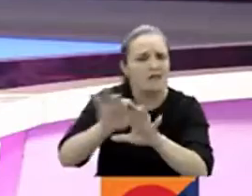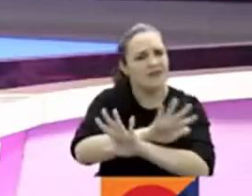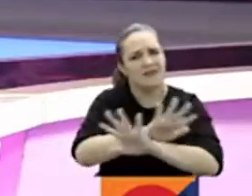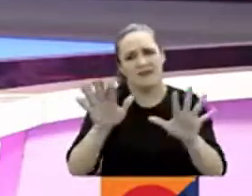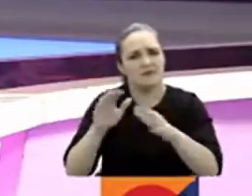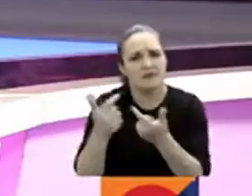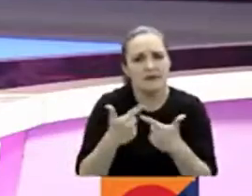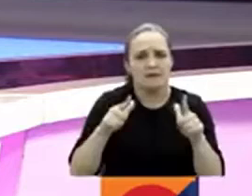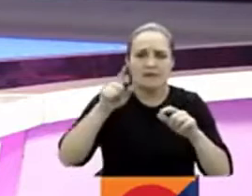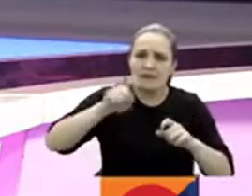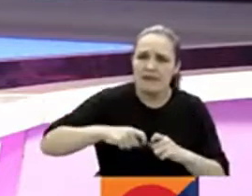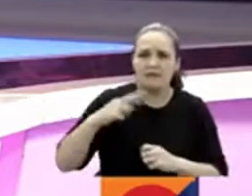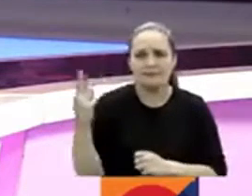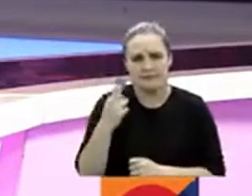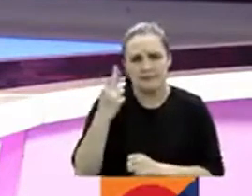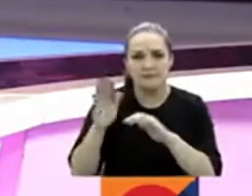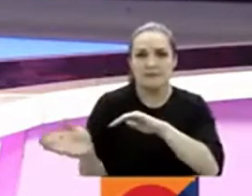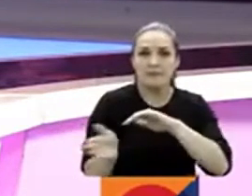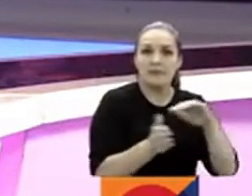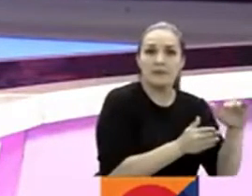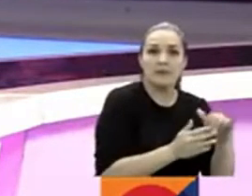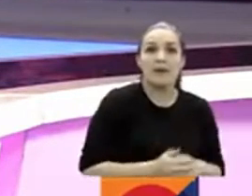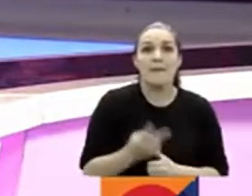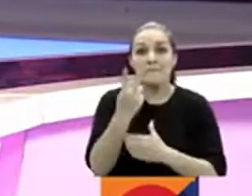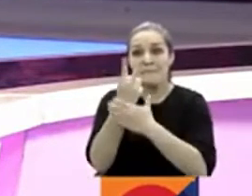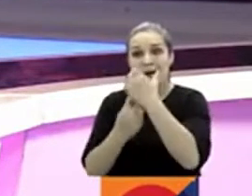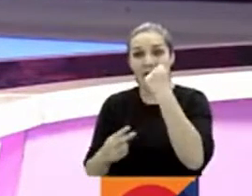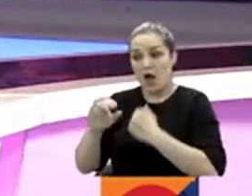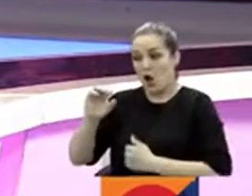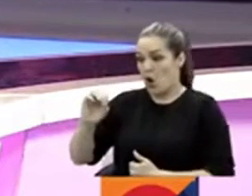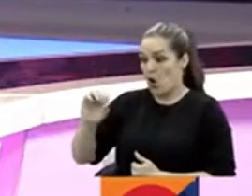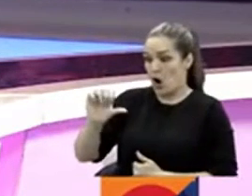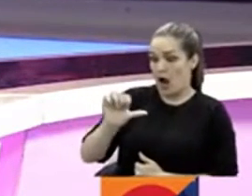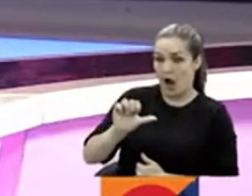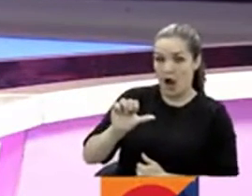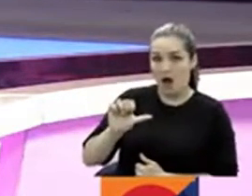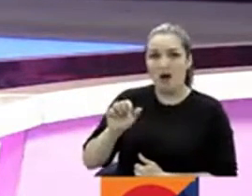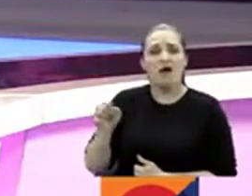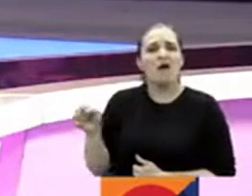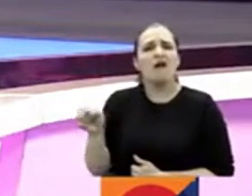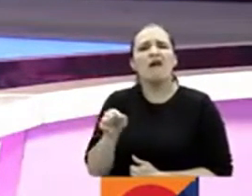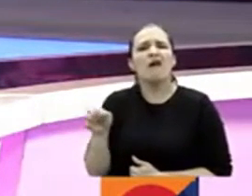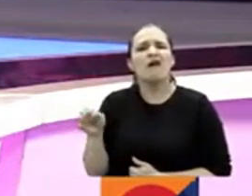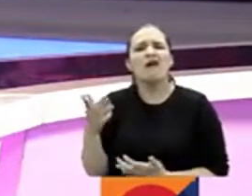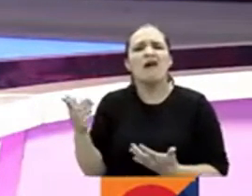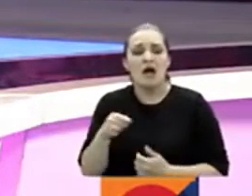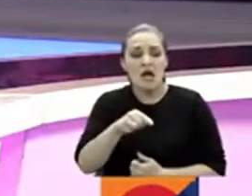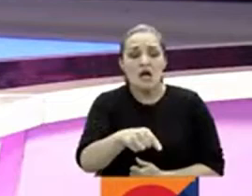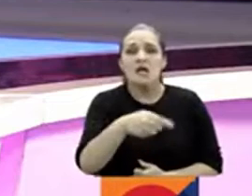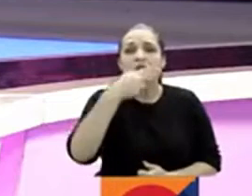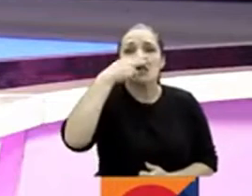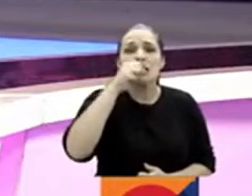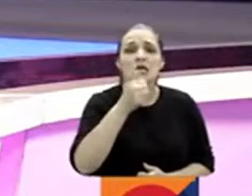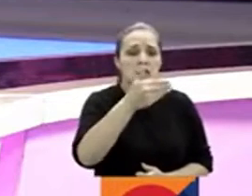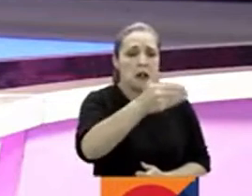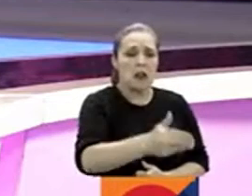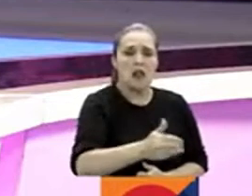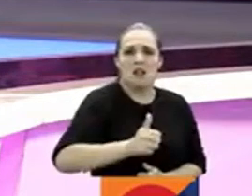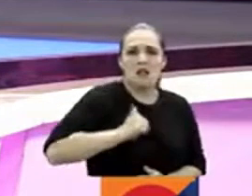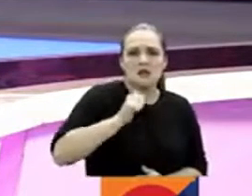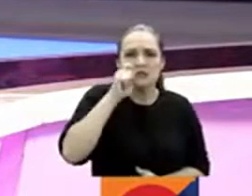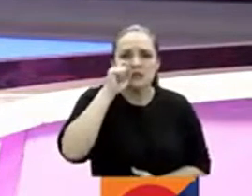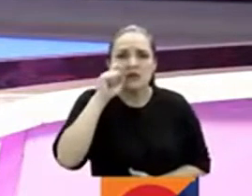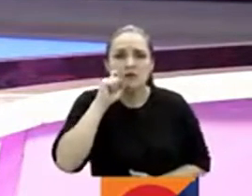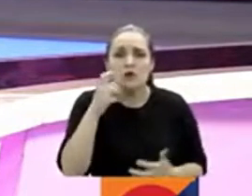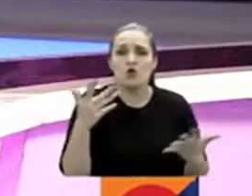cautiverio. Y a la cárcel fue enviada una pareja que durante 3 años sometió a una niña a agresiones sexuales en el sur de Bogotá.